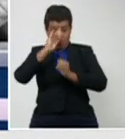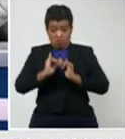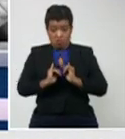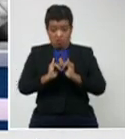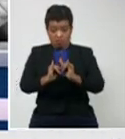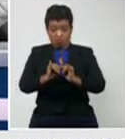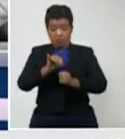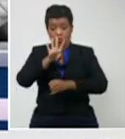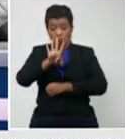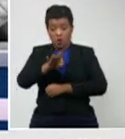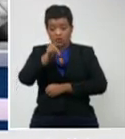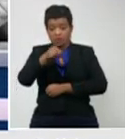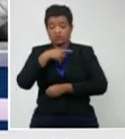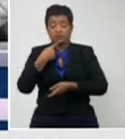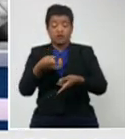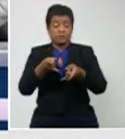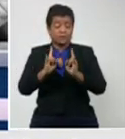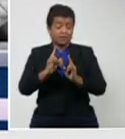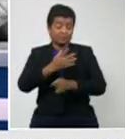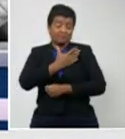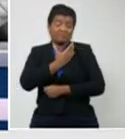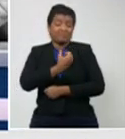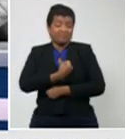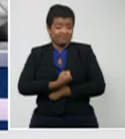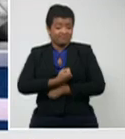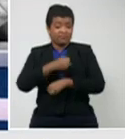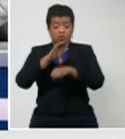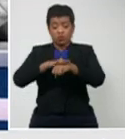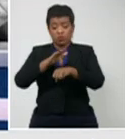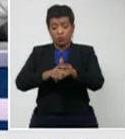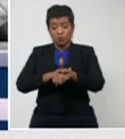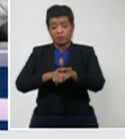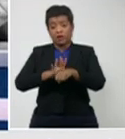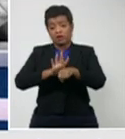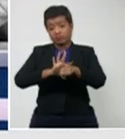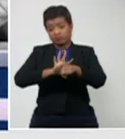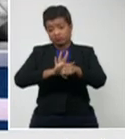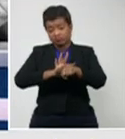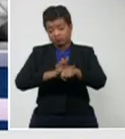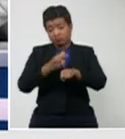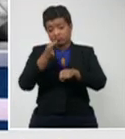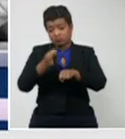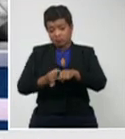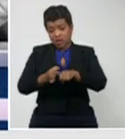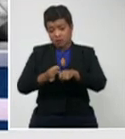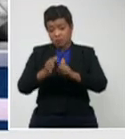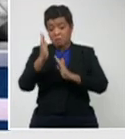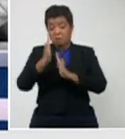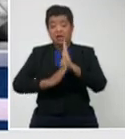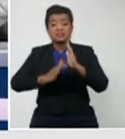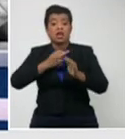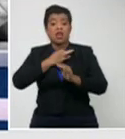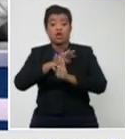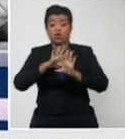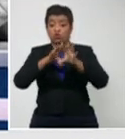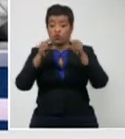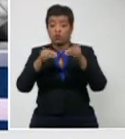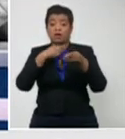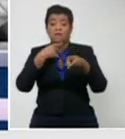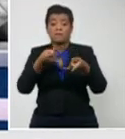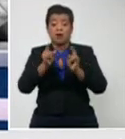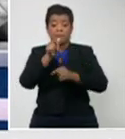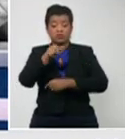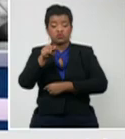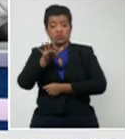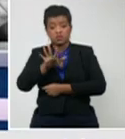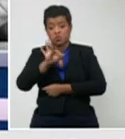4 fallecidos lamentablemente a consecuencia de la enfermedad. En lo que va del mes de enero, 58 fallecidos.